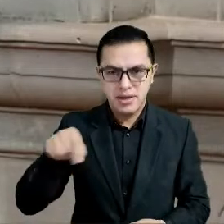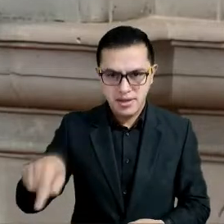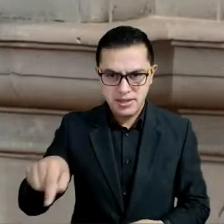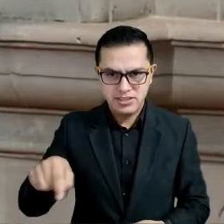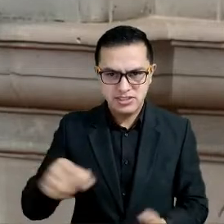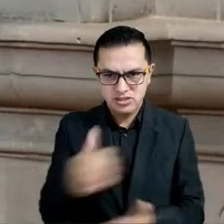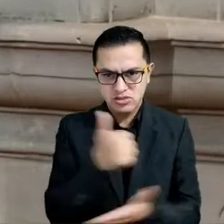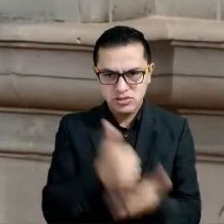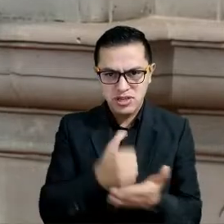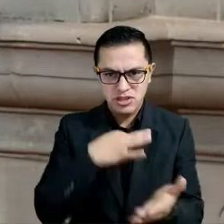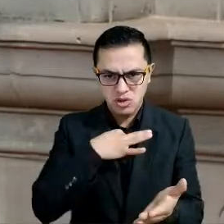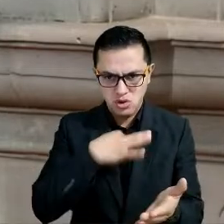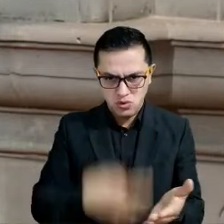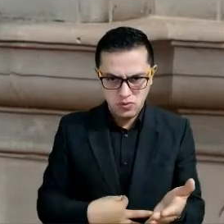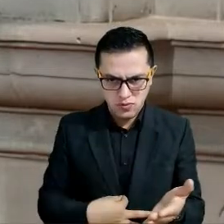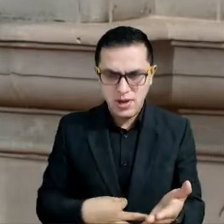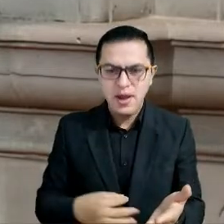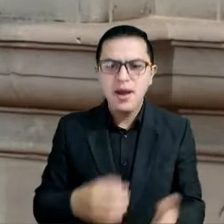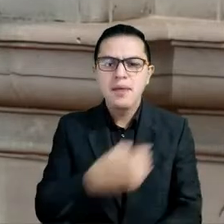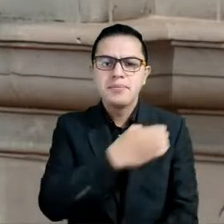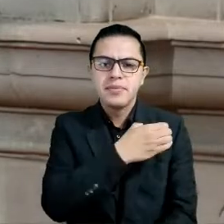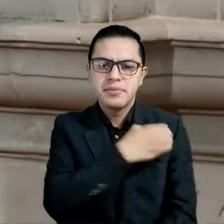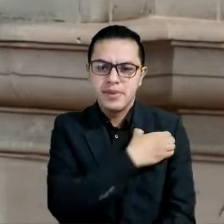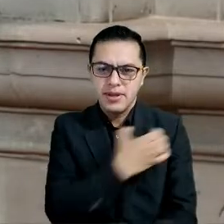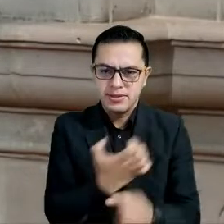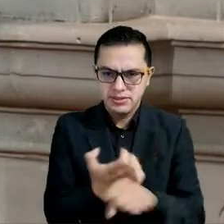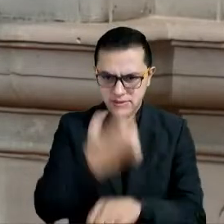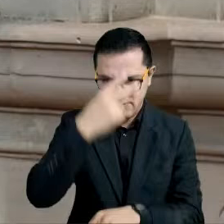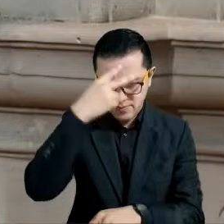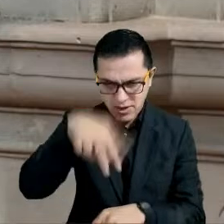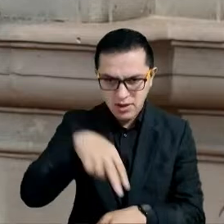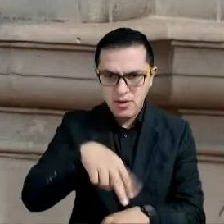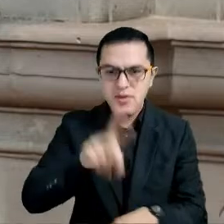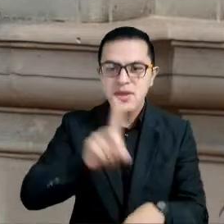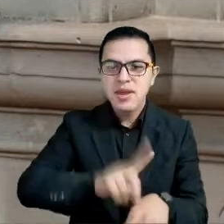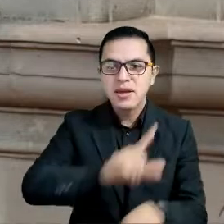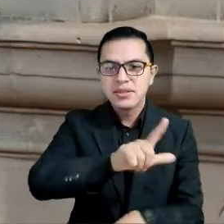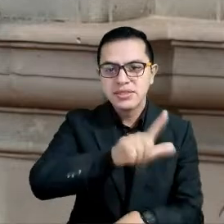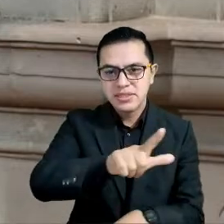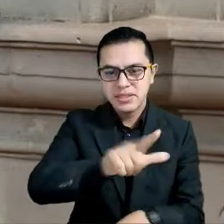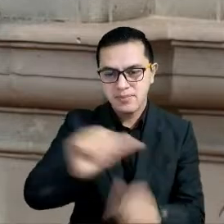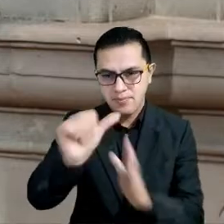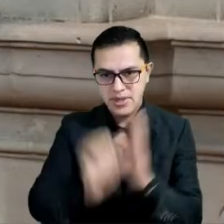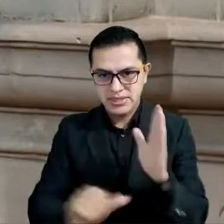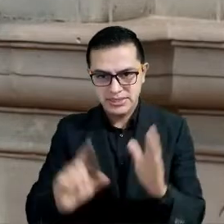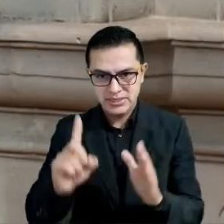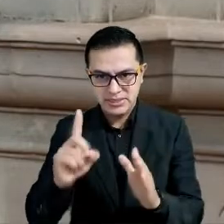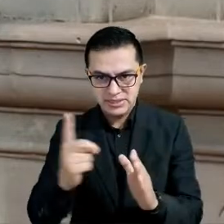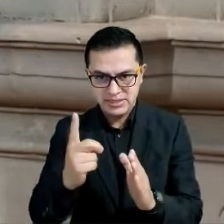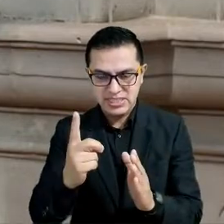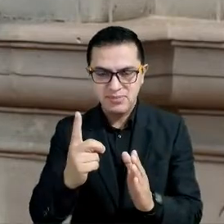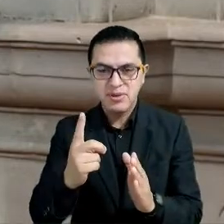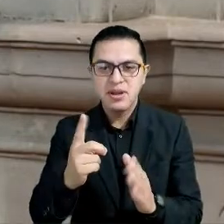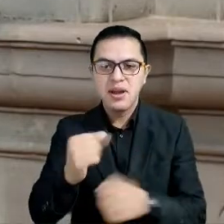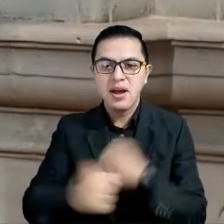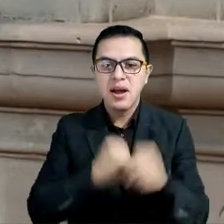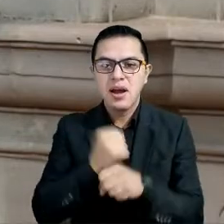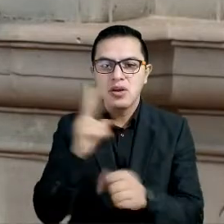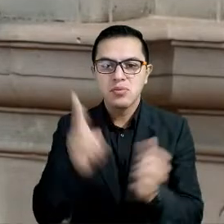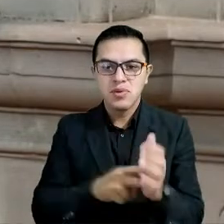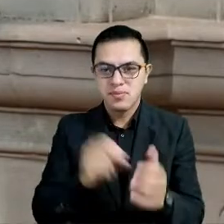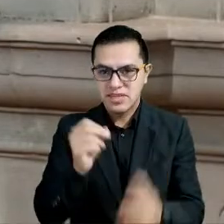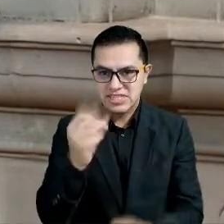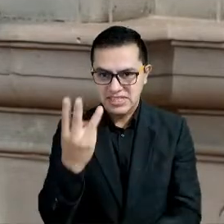Lerdo, capital del Estado de México, a los 17 días del mes de diciembre del año